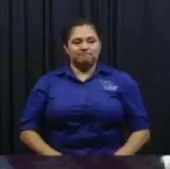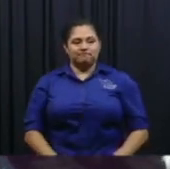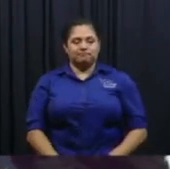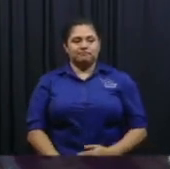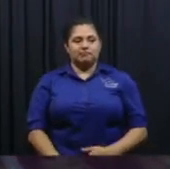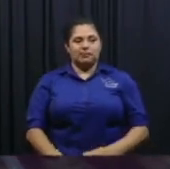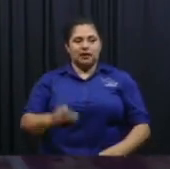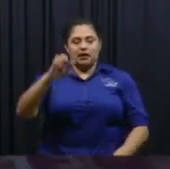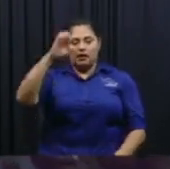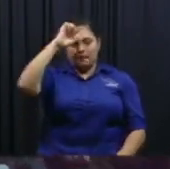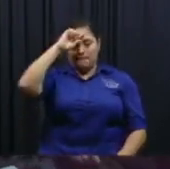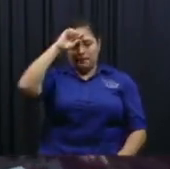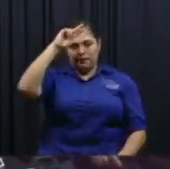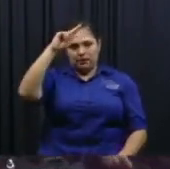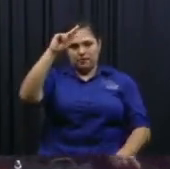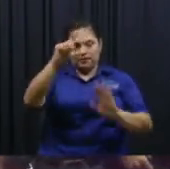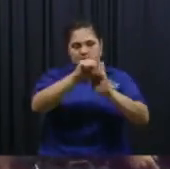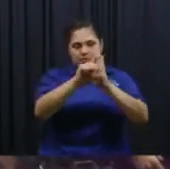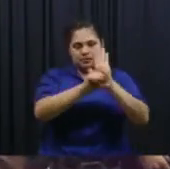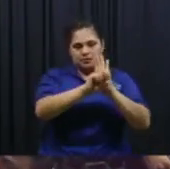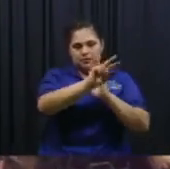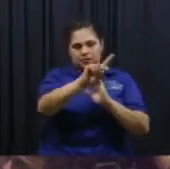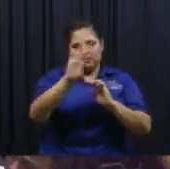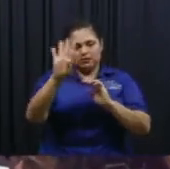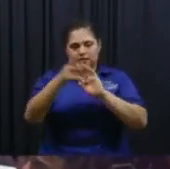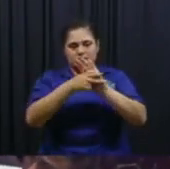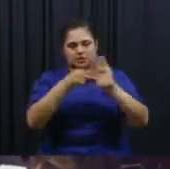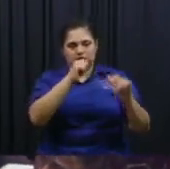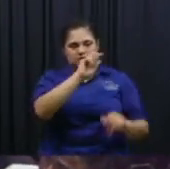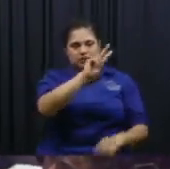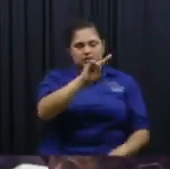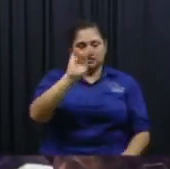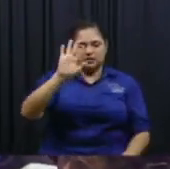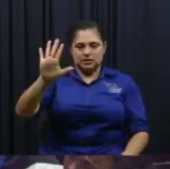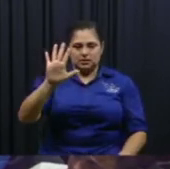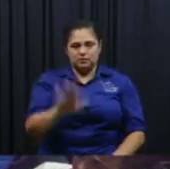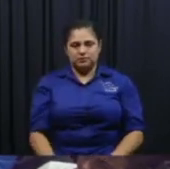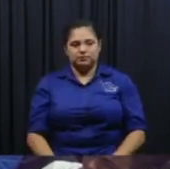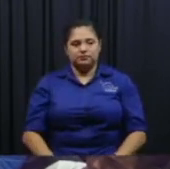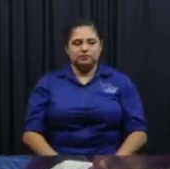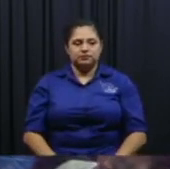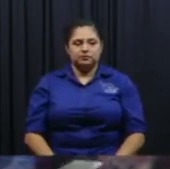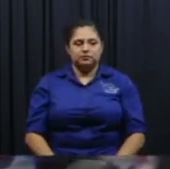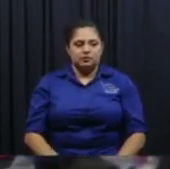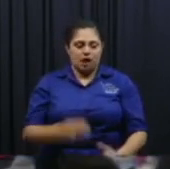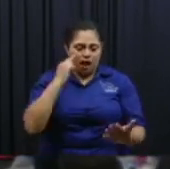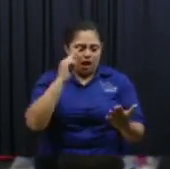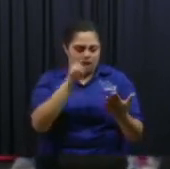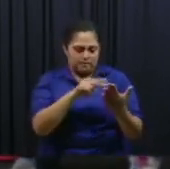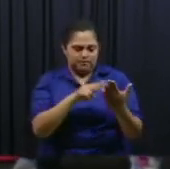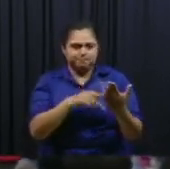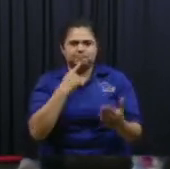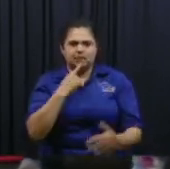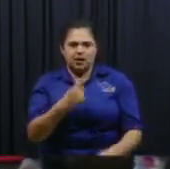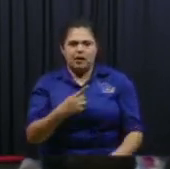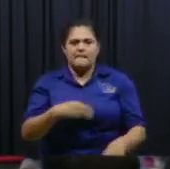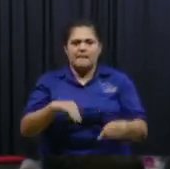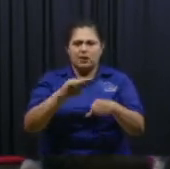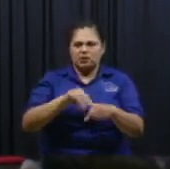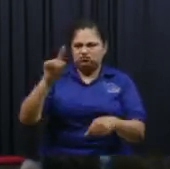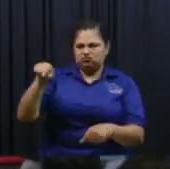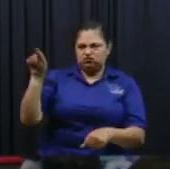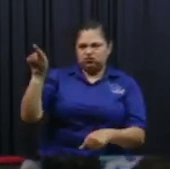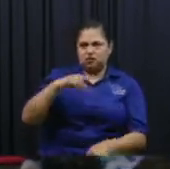proverbios 24:25 Ah este hay que leer el contexto hay que leerlo dice más los que lo